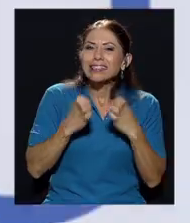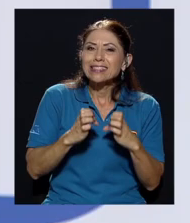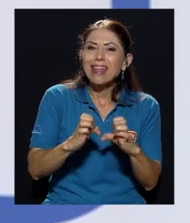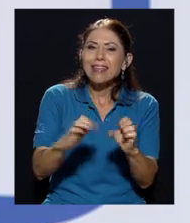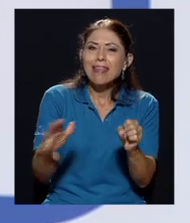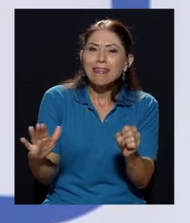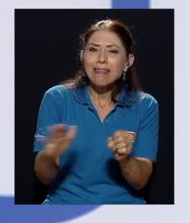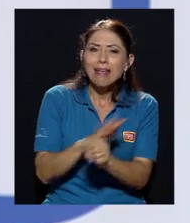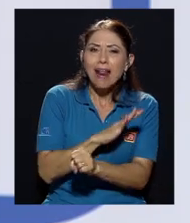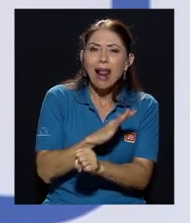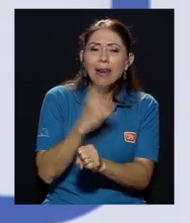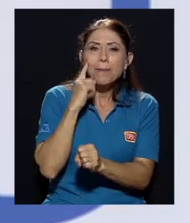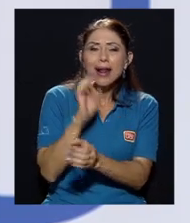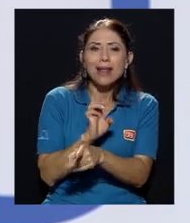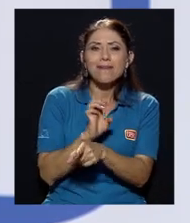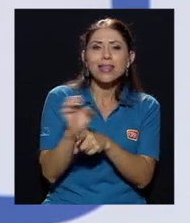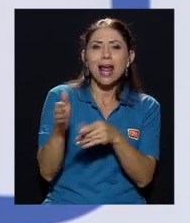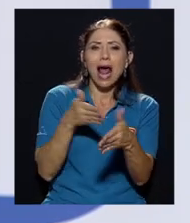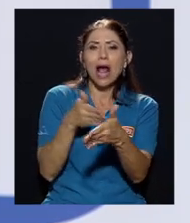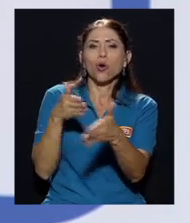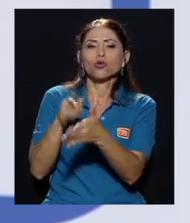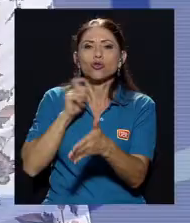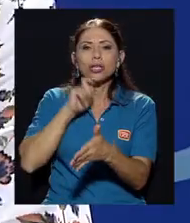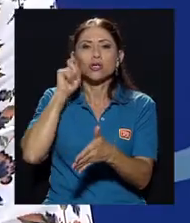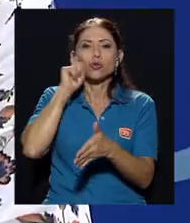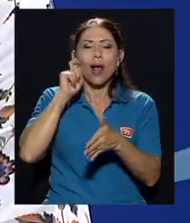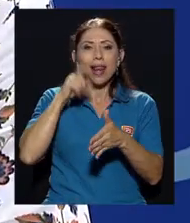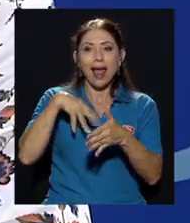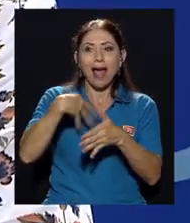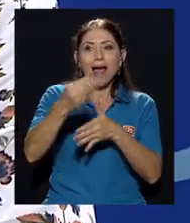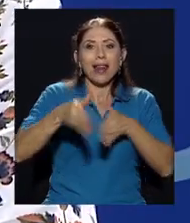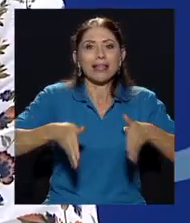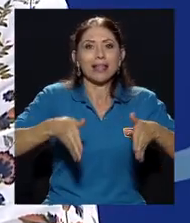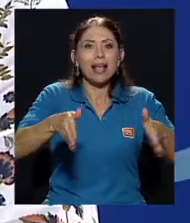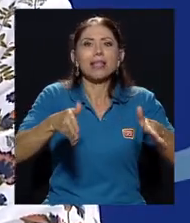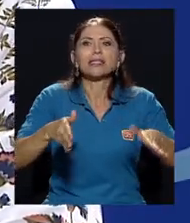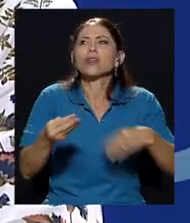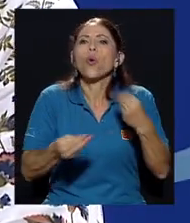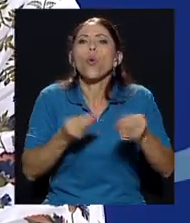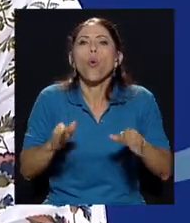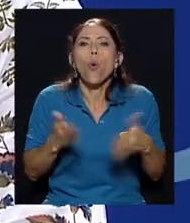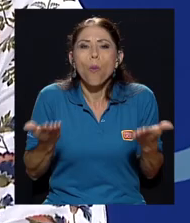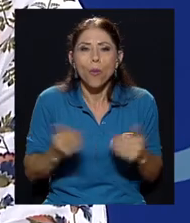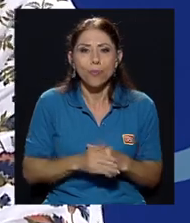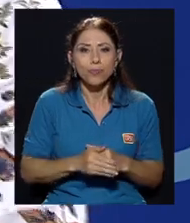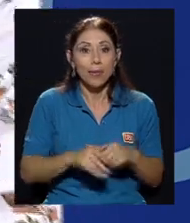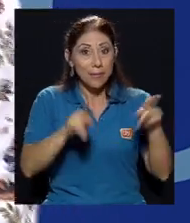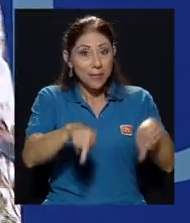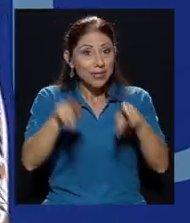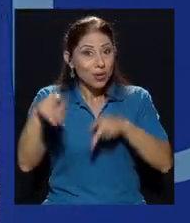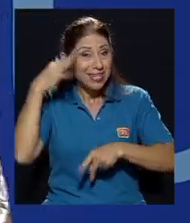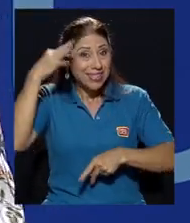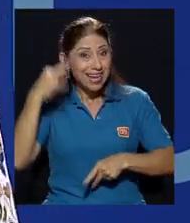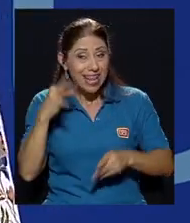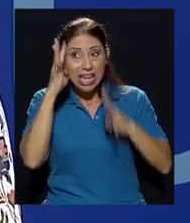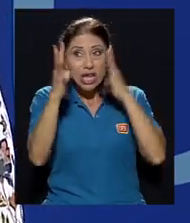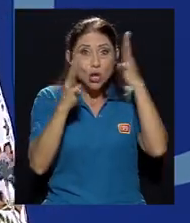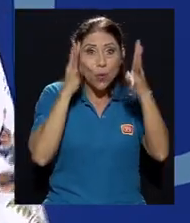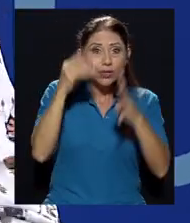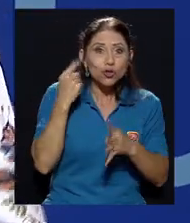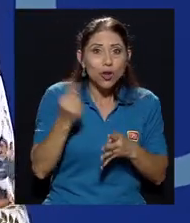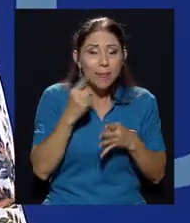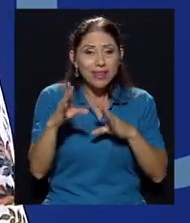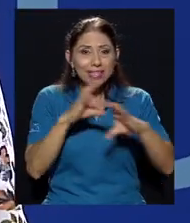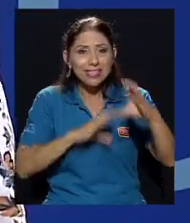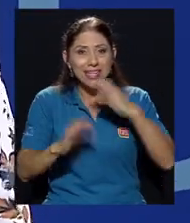para evitar el acoso sexual callejero para los que piensan que innovación tiene que ver sólo con ciencia y tecnología